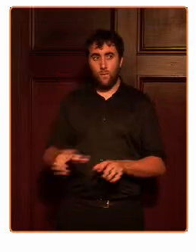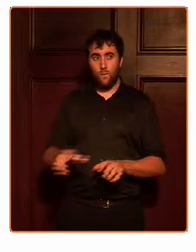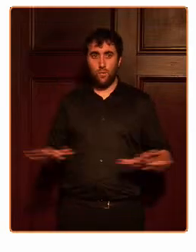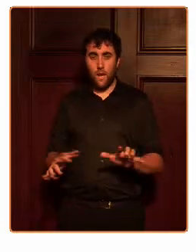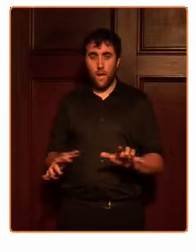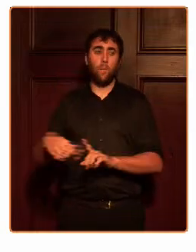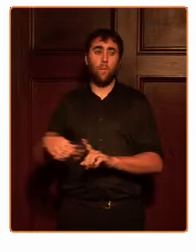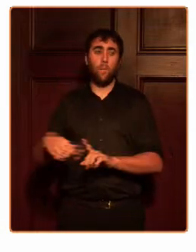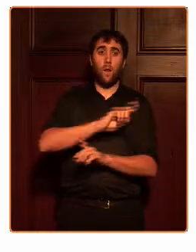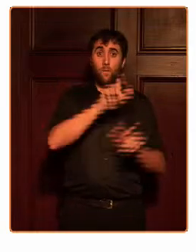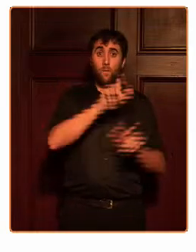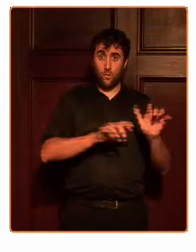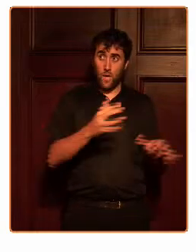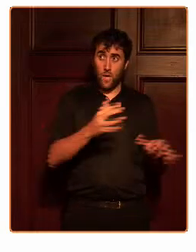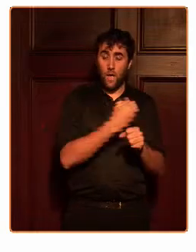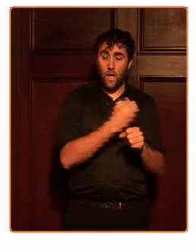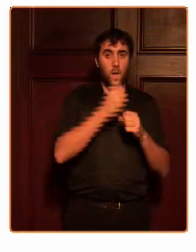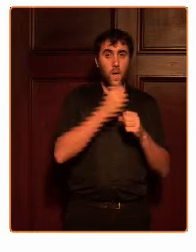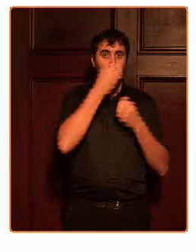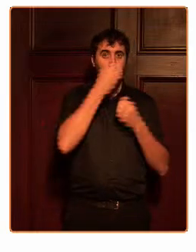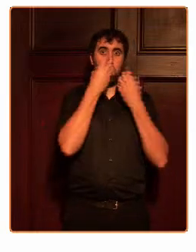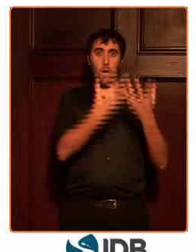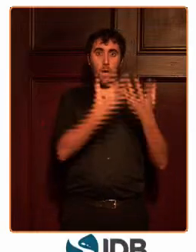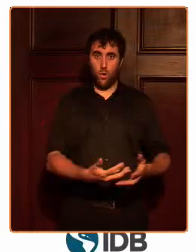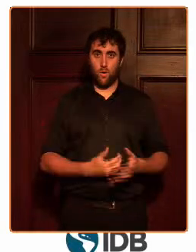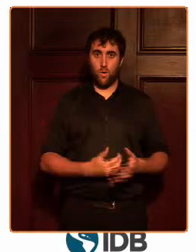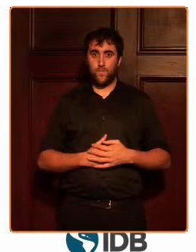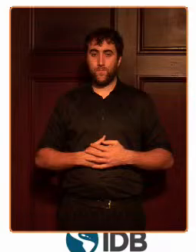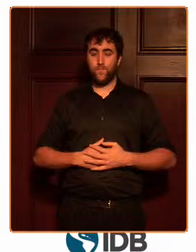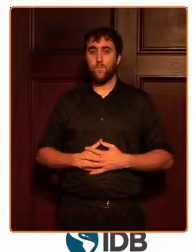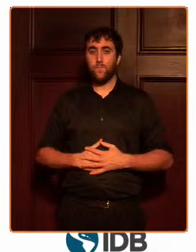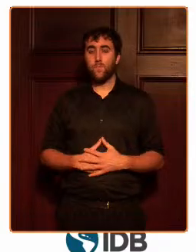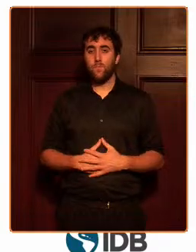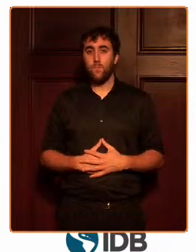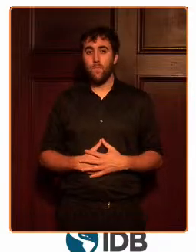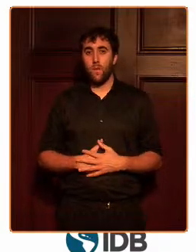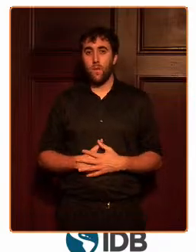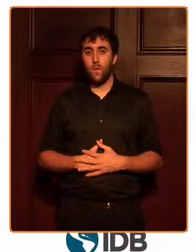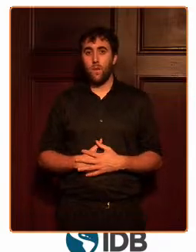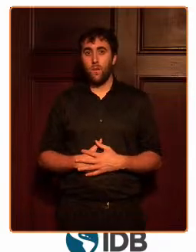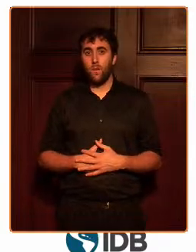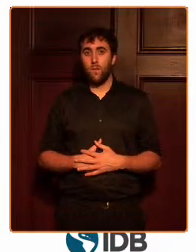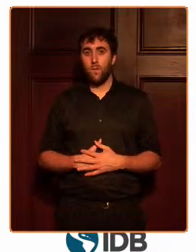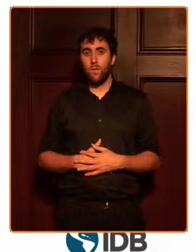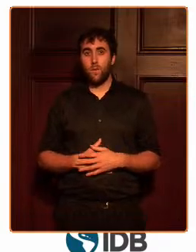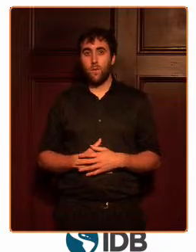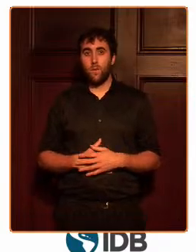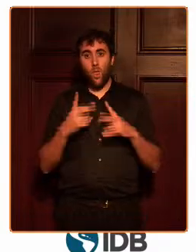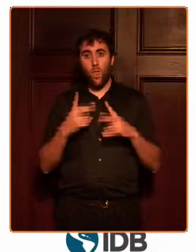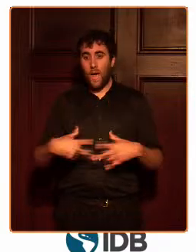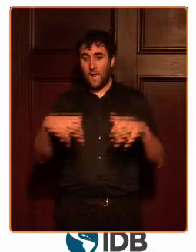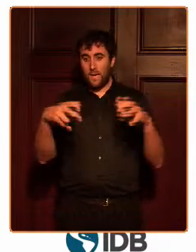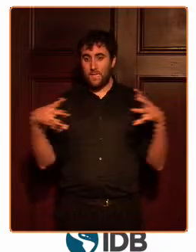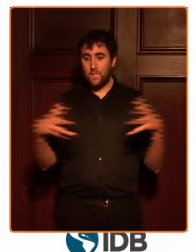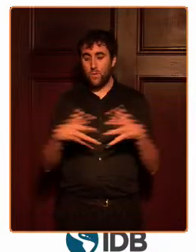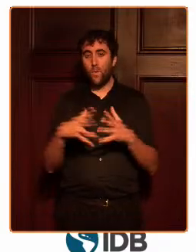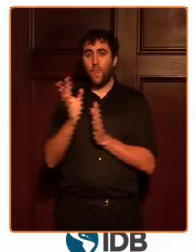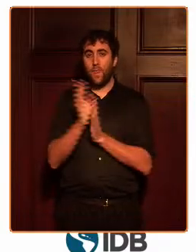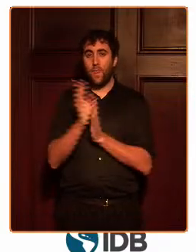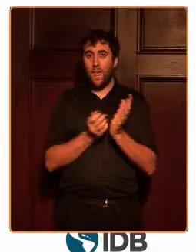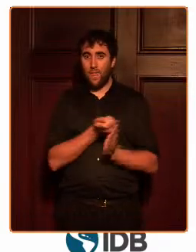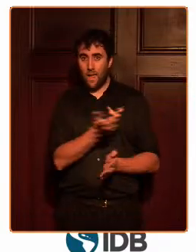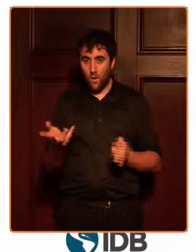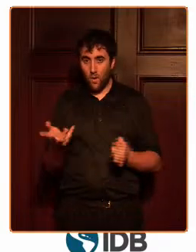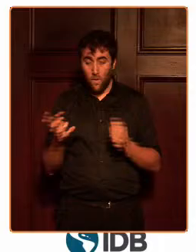va a aumentar la capacidad del humano en otra serie de tareas. Y esto es un análisis de una base de datos que creó él